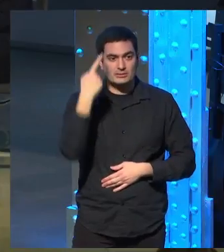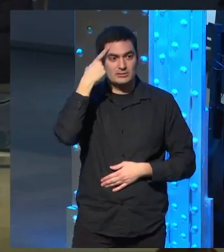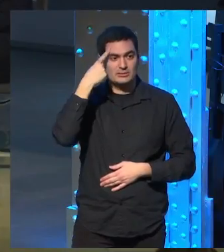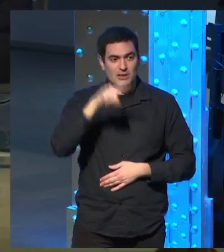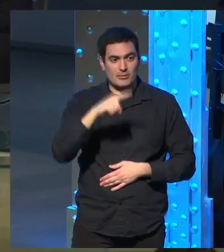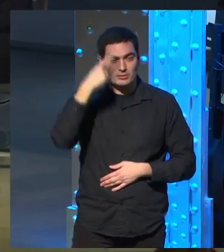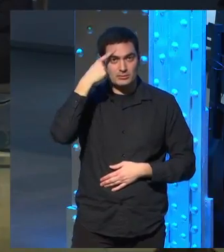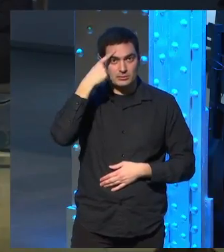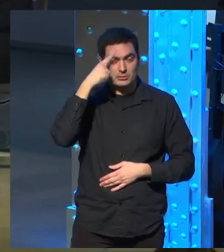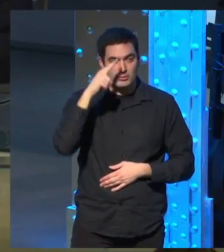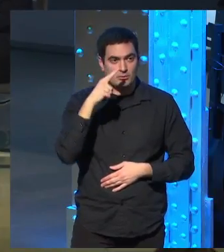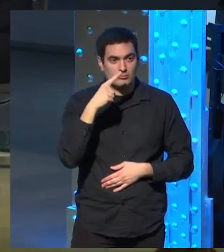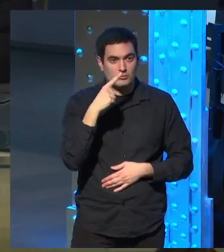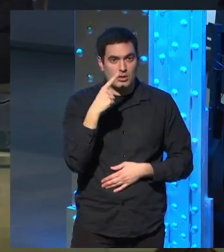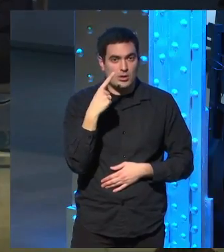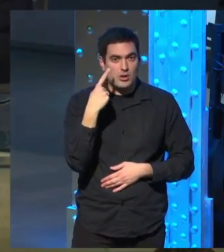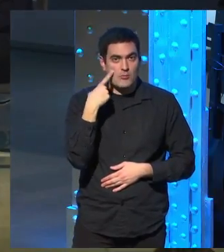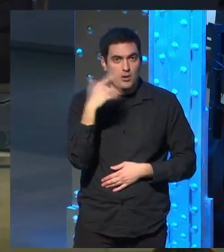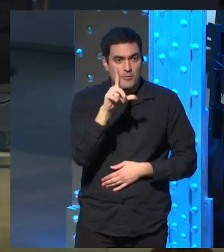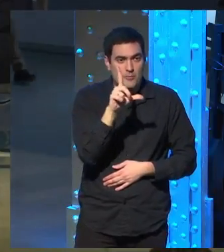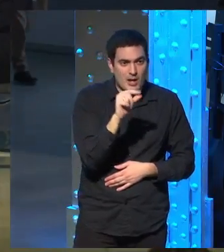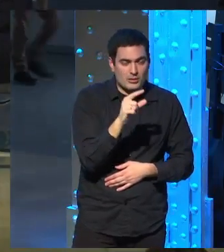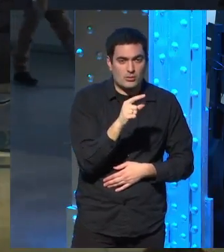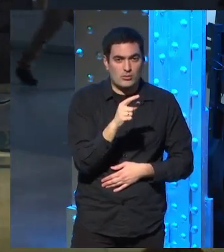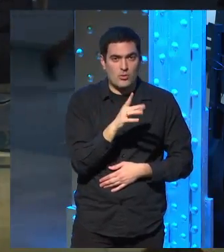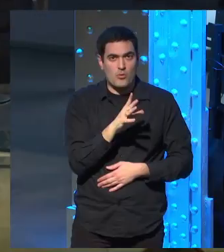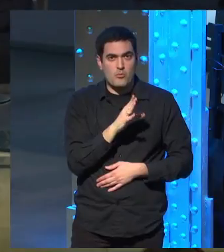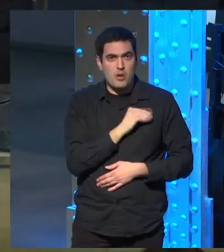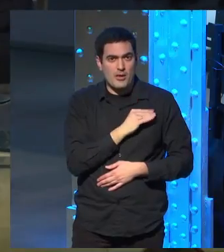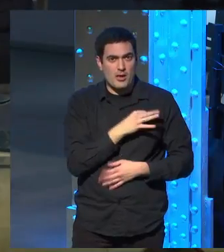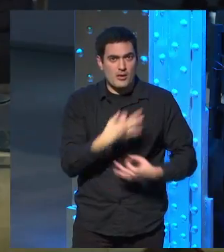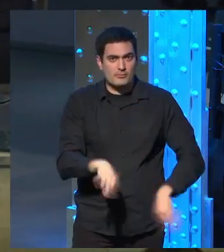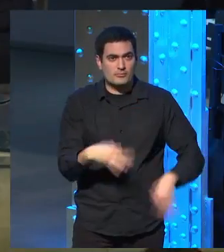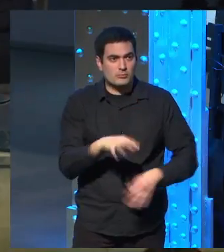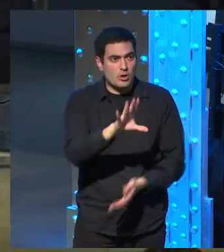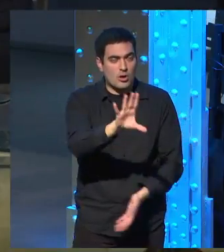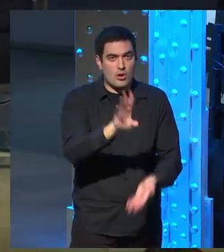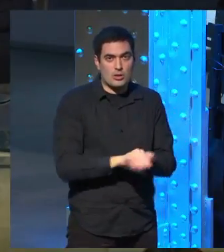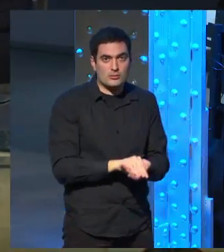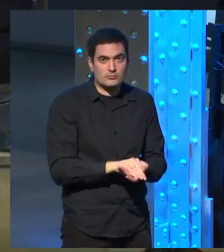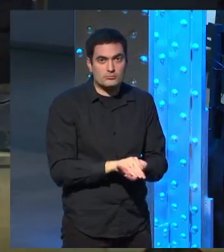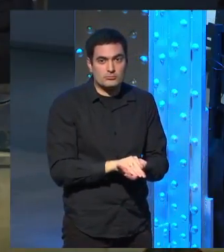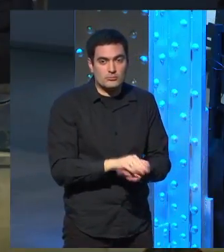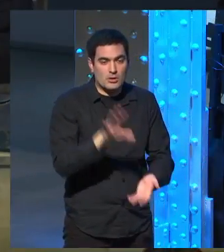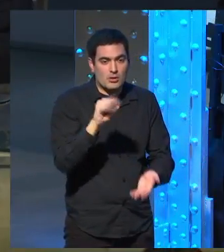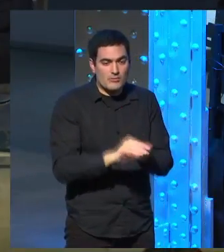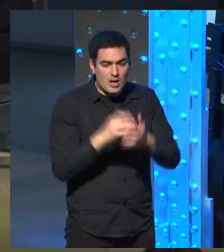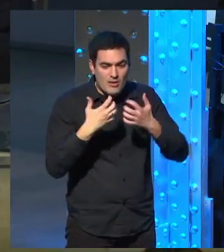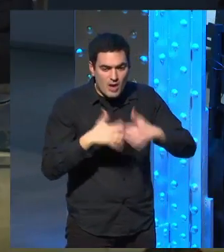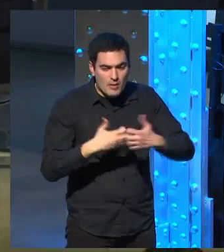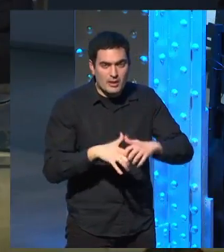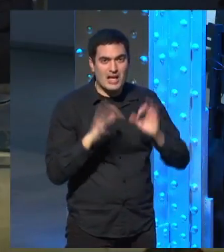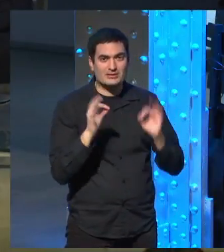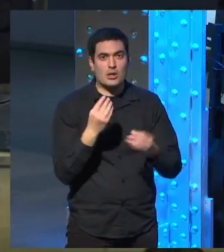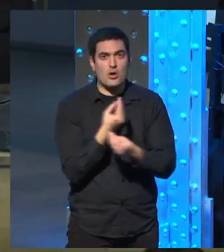sabe tomar lo popular y lo barato y lo humilde, ¿no? Y que quería crear una fábrica de